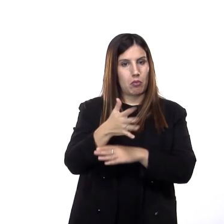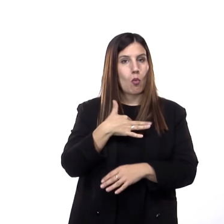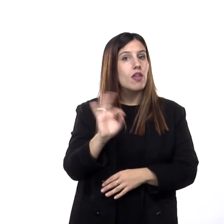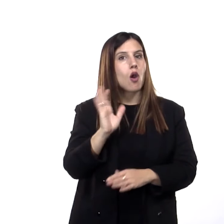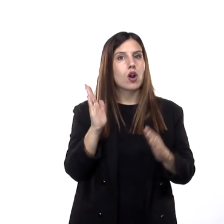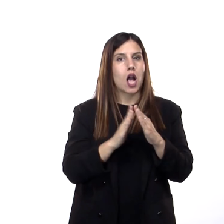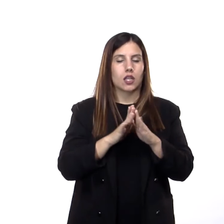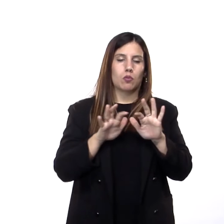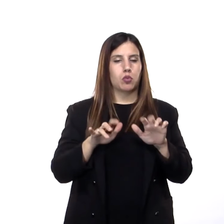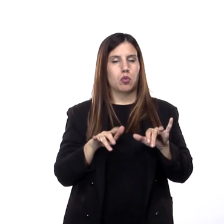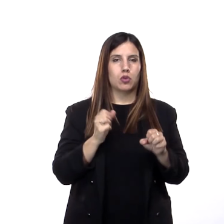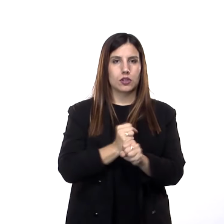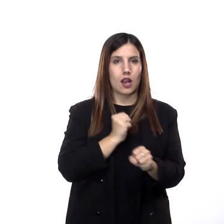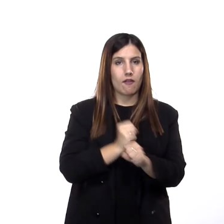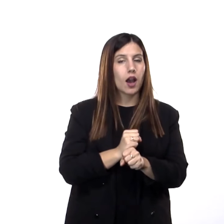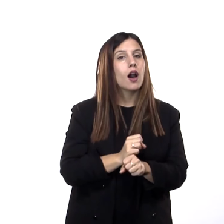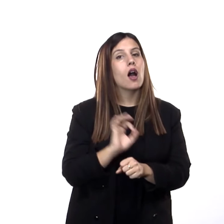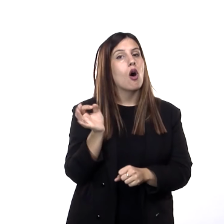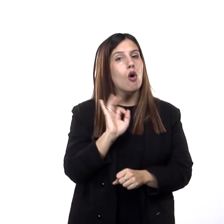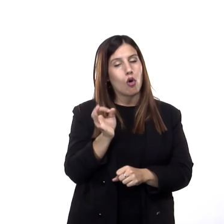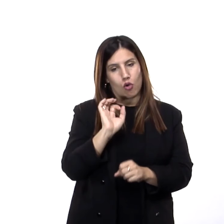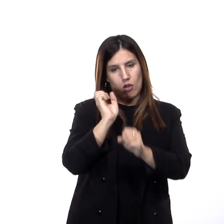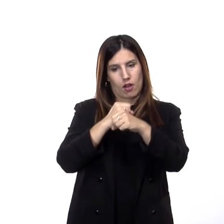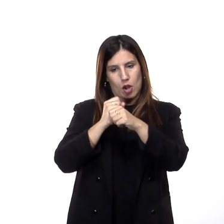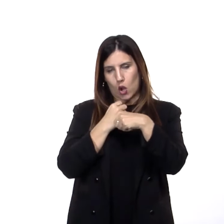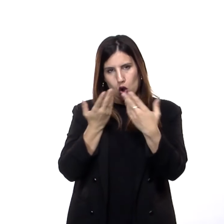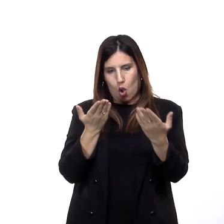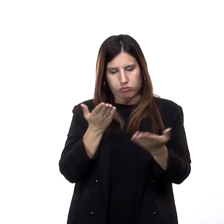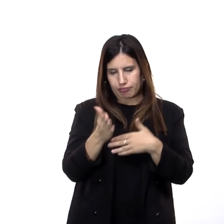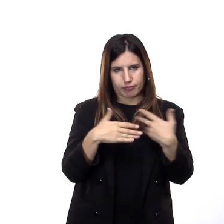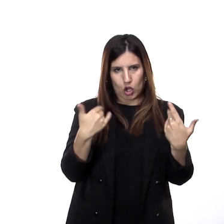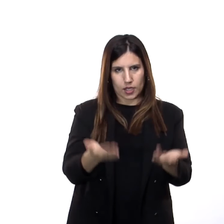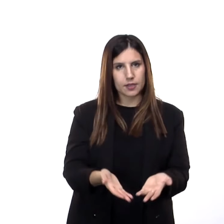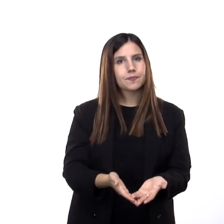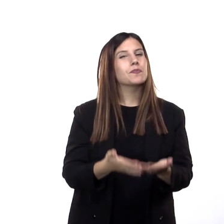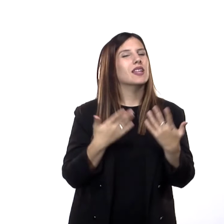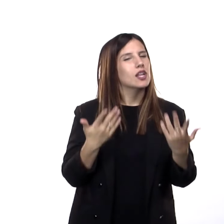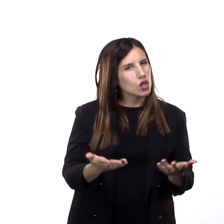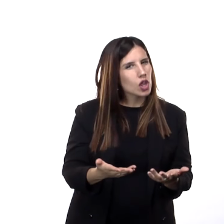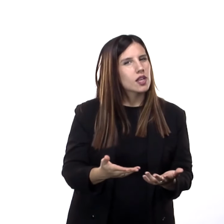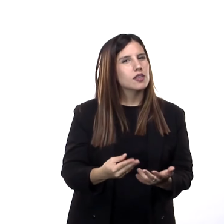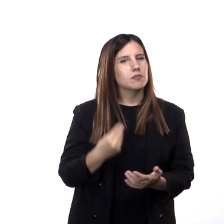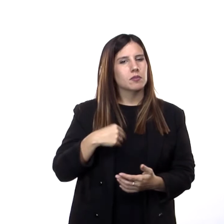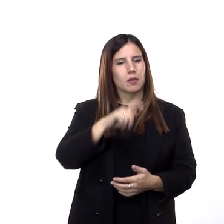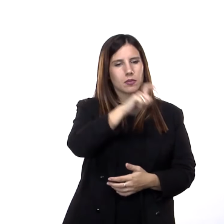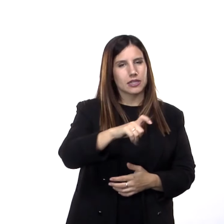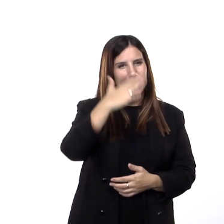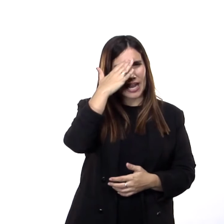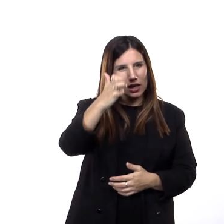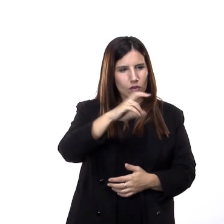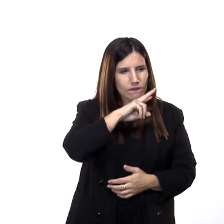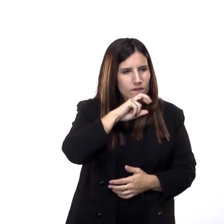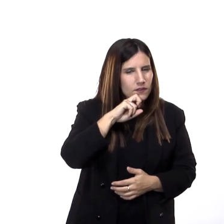desde desde un acceso a sus propios laboratorios entonces es bastante complicado mantener el talento pero